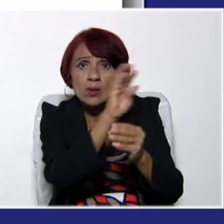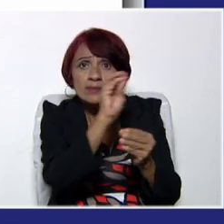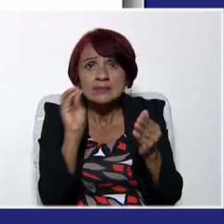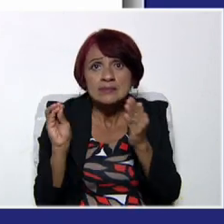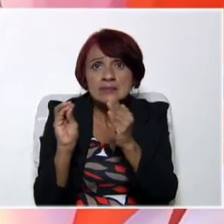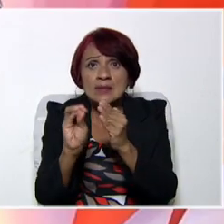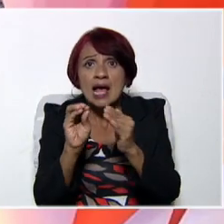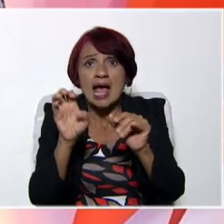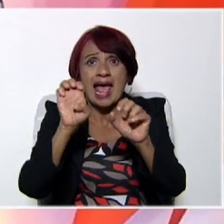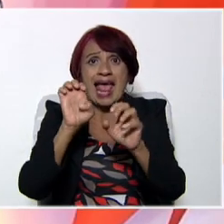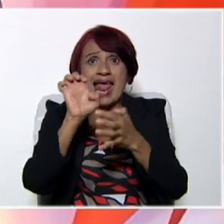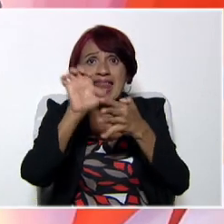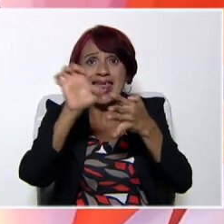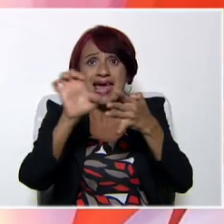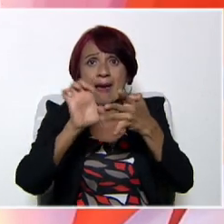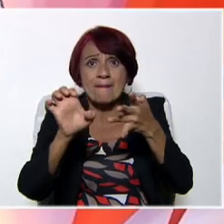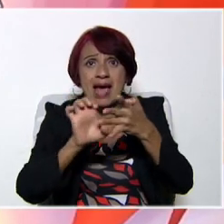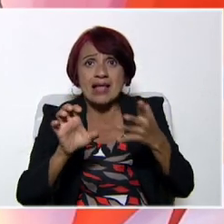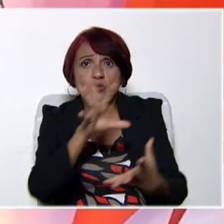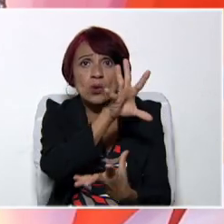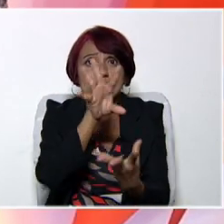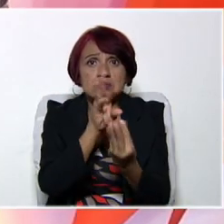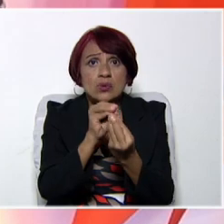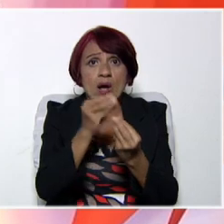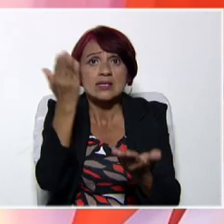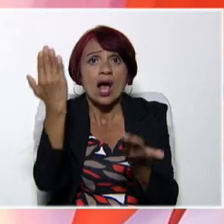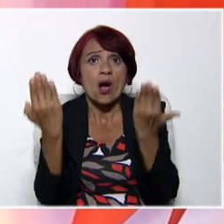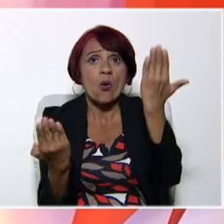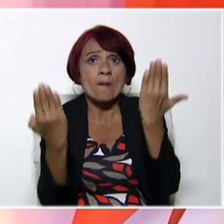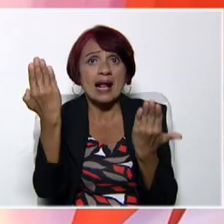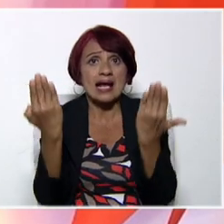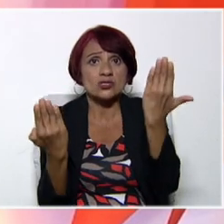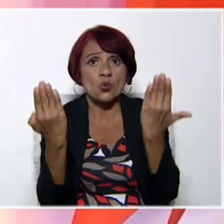uno de esos elementos y establecer la comparación.